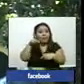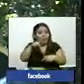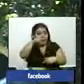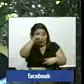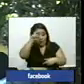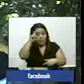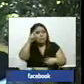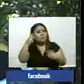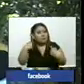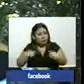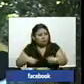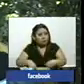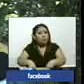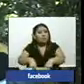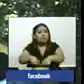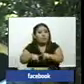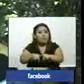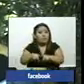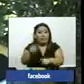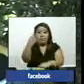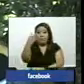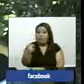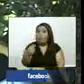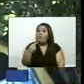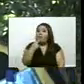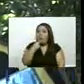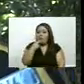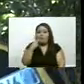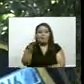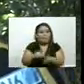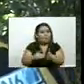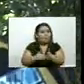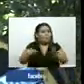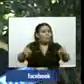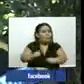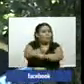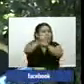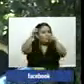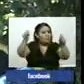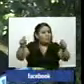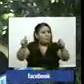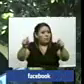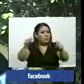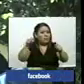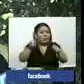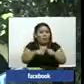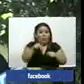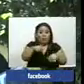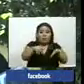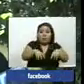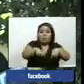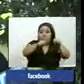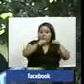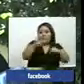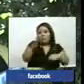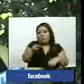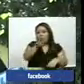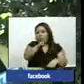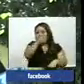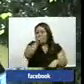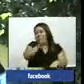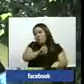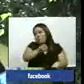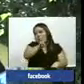vamos a continuar. Nosotros reanudamos el día viernes a primera hora. La pausa que hemos tenido alrededor de 2 a 3 días